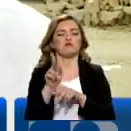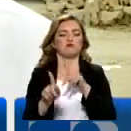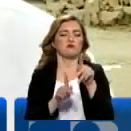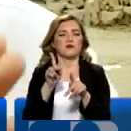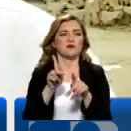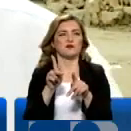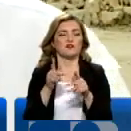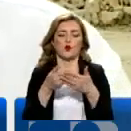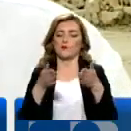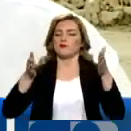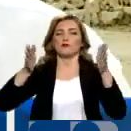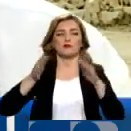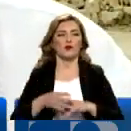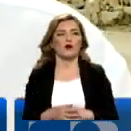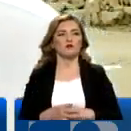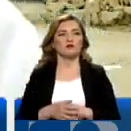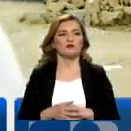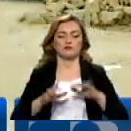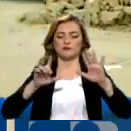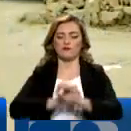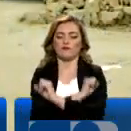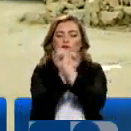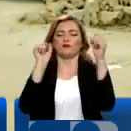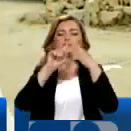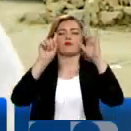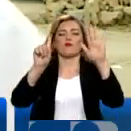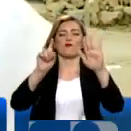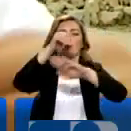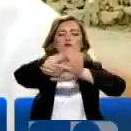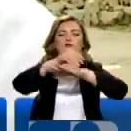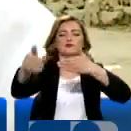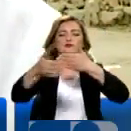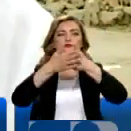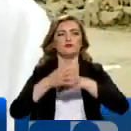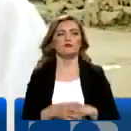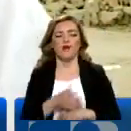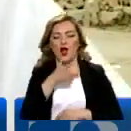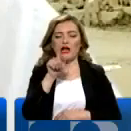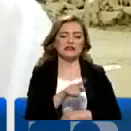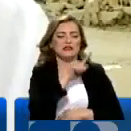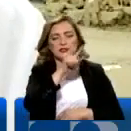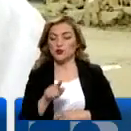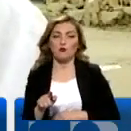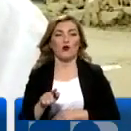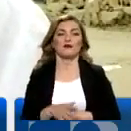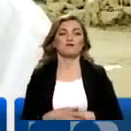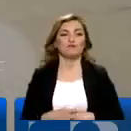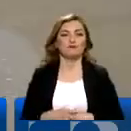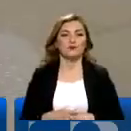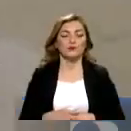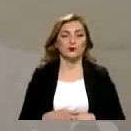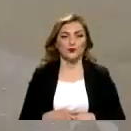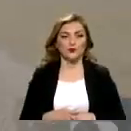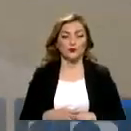saber que la playa se va a abrir a las 7 de la mañana se va a cerrar a las 6 de la tarde de que no puede haber ingesta de alcohol de bebidas relacionadas al alcohol